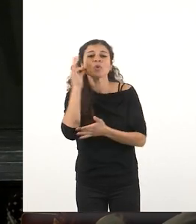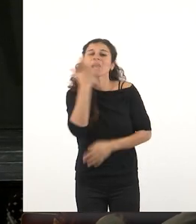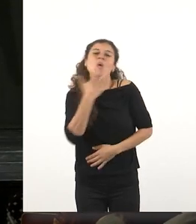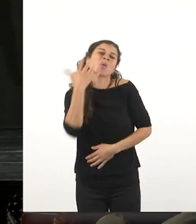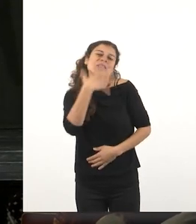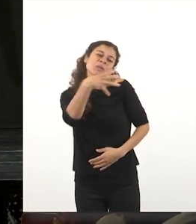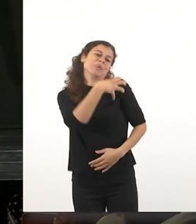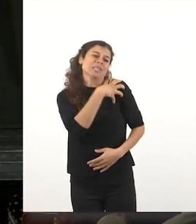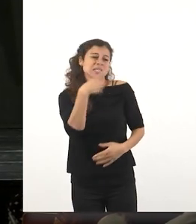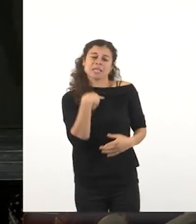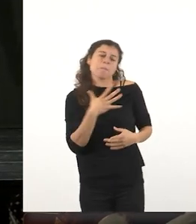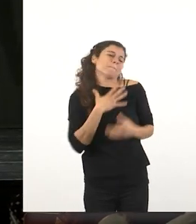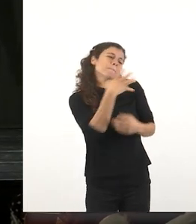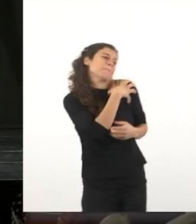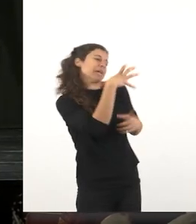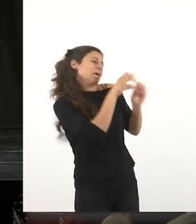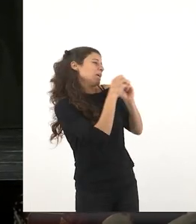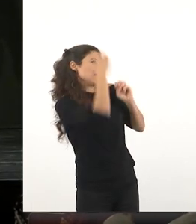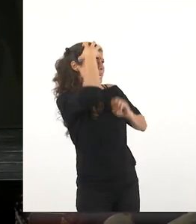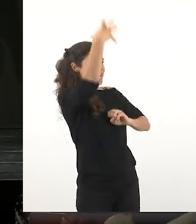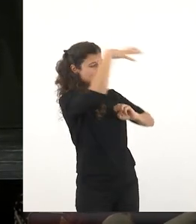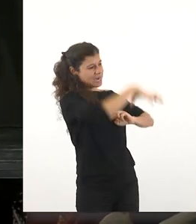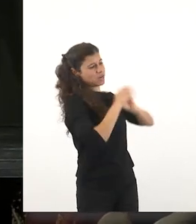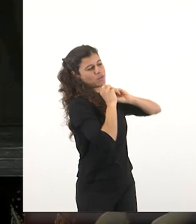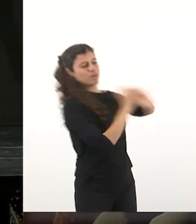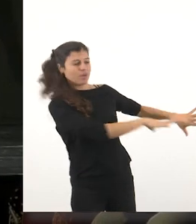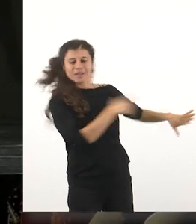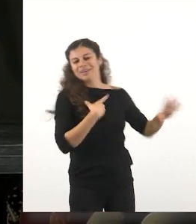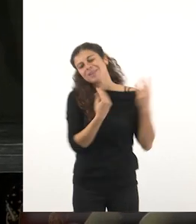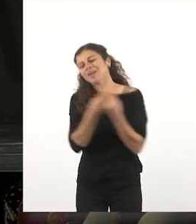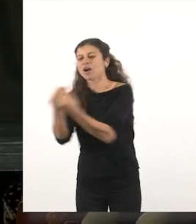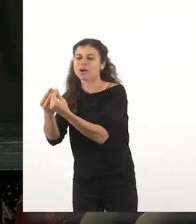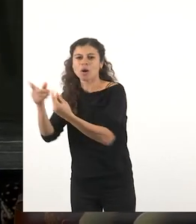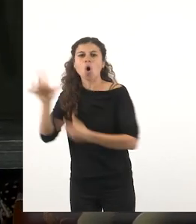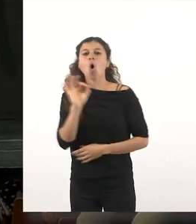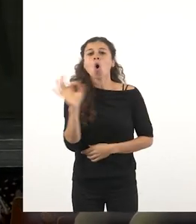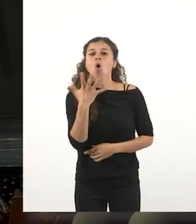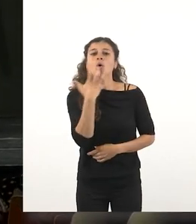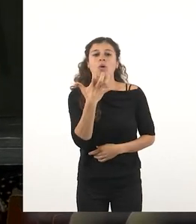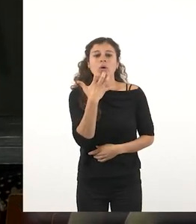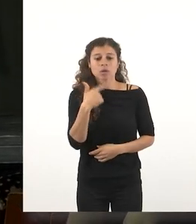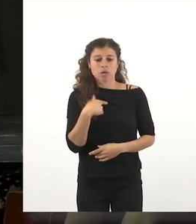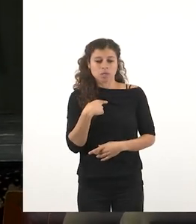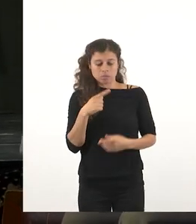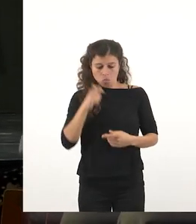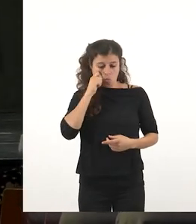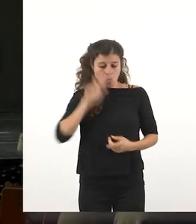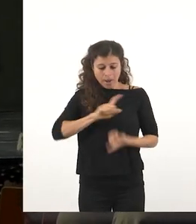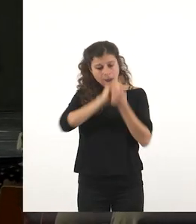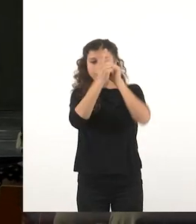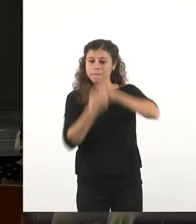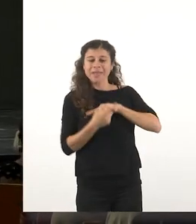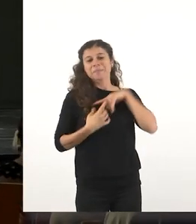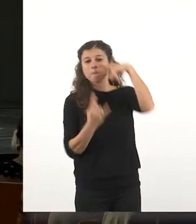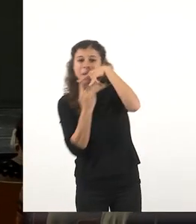irse al reino del príncipe. Está dejando ella de ser la humana para convertirse ella en una vampira. Estoy dejando de ser Pamela para convertirme